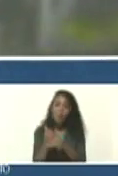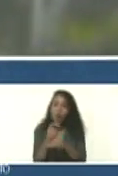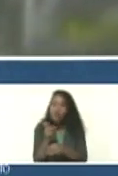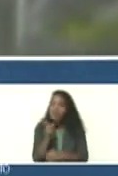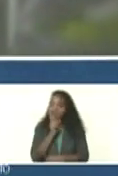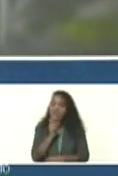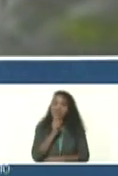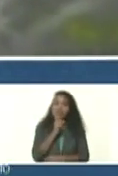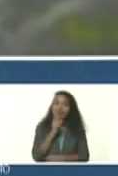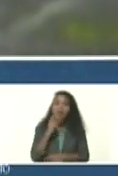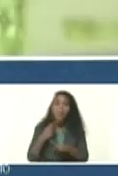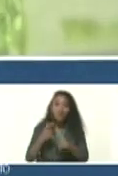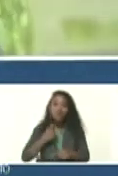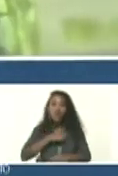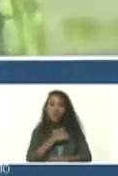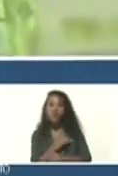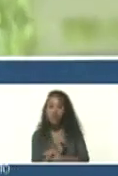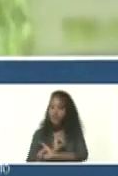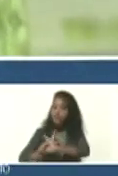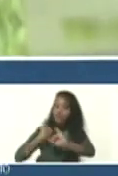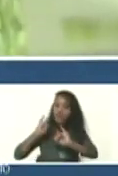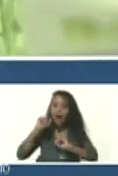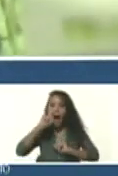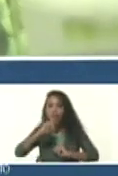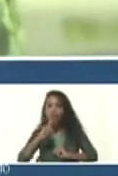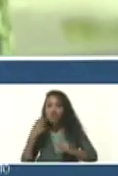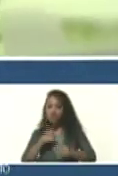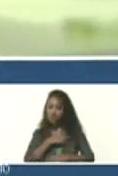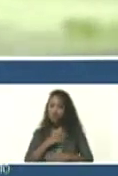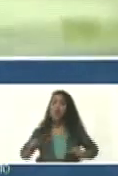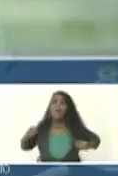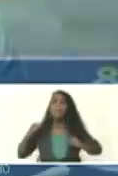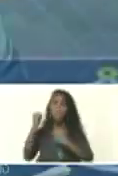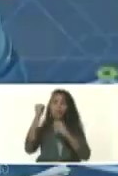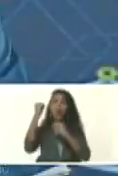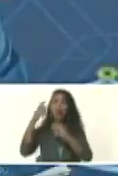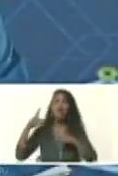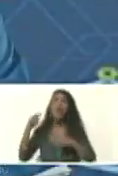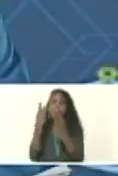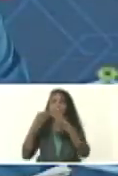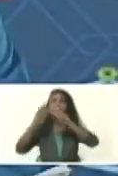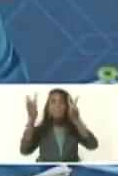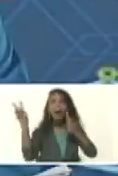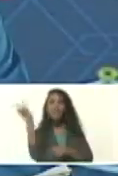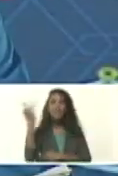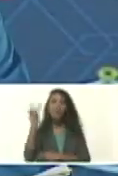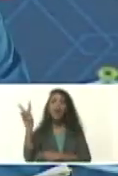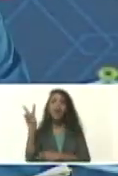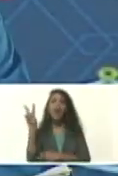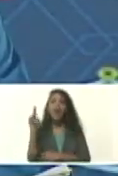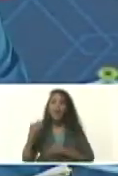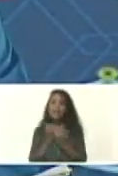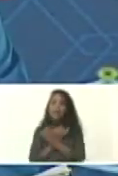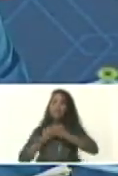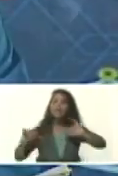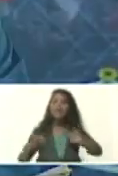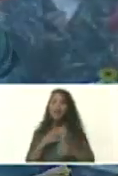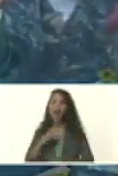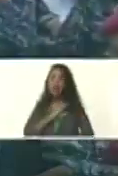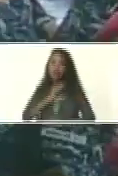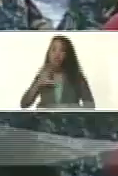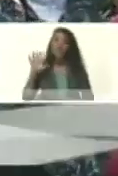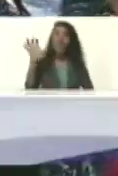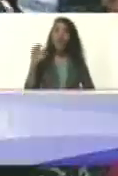estamos terminando el año victoriosos. Ha triunfado la paz en Venezuela, la independencia, la